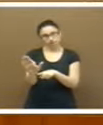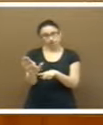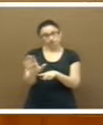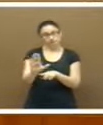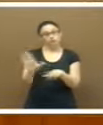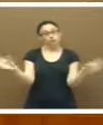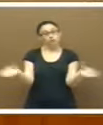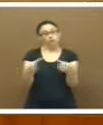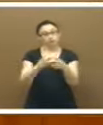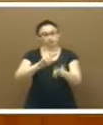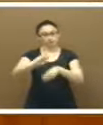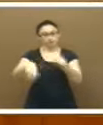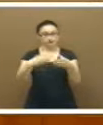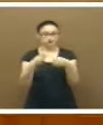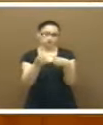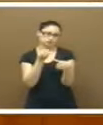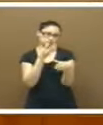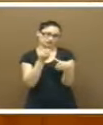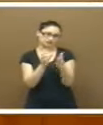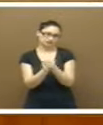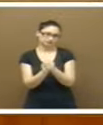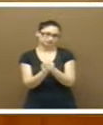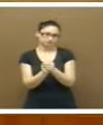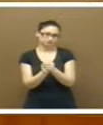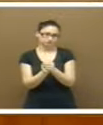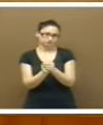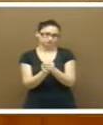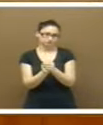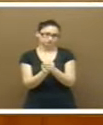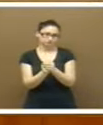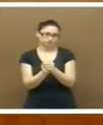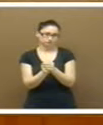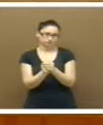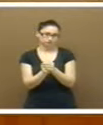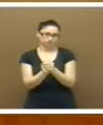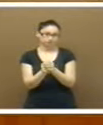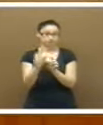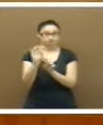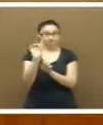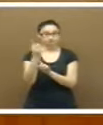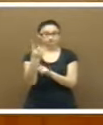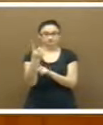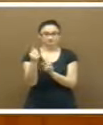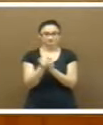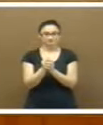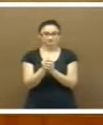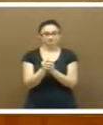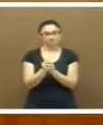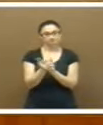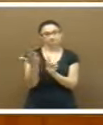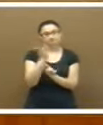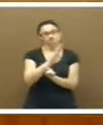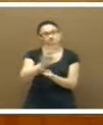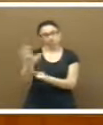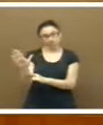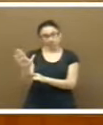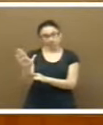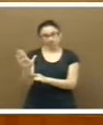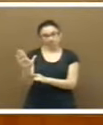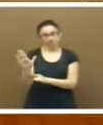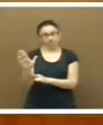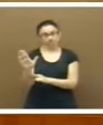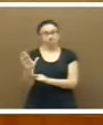del Grupo Parlamentario Socialista PSOE Regionalistas. En primer lugar, someto a la consideración de la Cámara